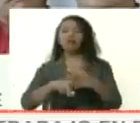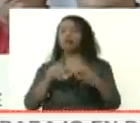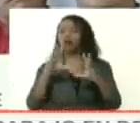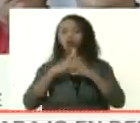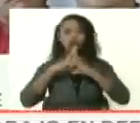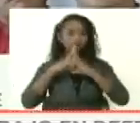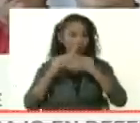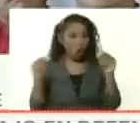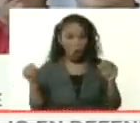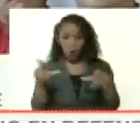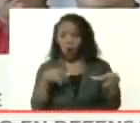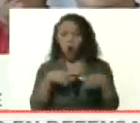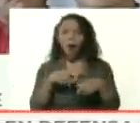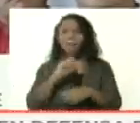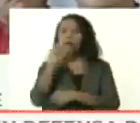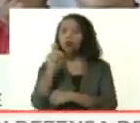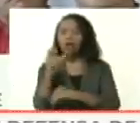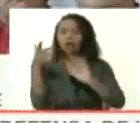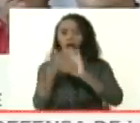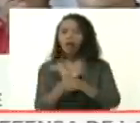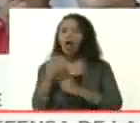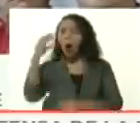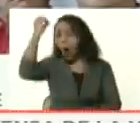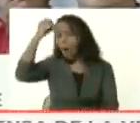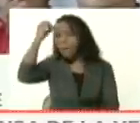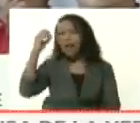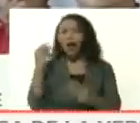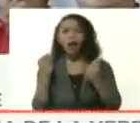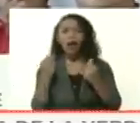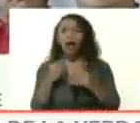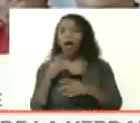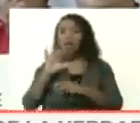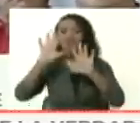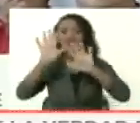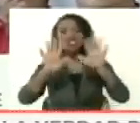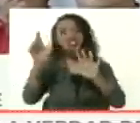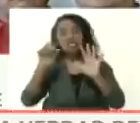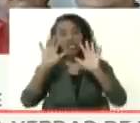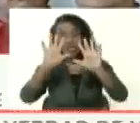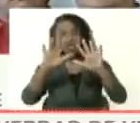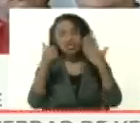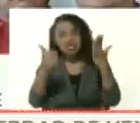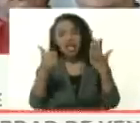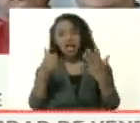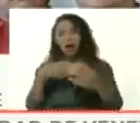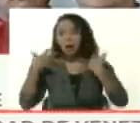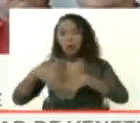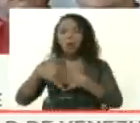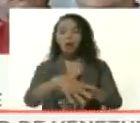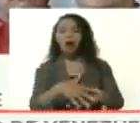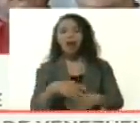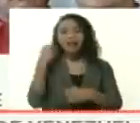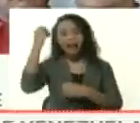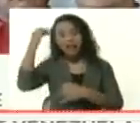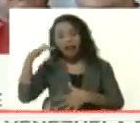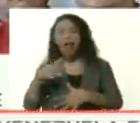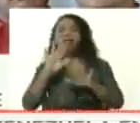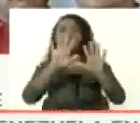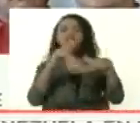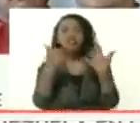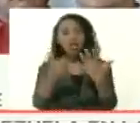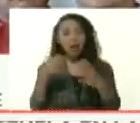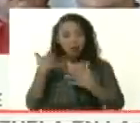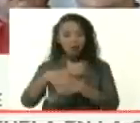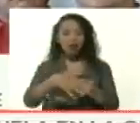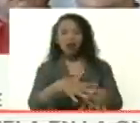lados. Donde se paraba le preguntaban qué opina de la economía, el 16 vamos a marchar. El 16 vamos a marchar. Mire, ¿qué cree usted? El 16 vamos a